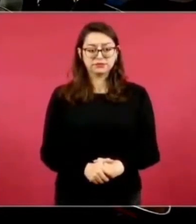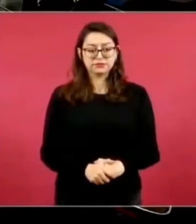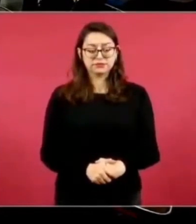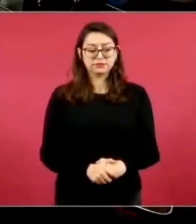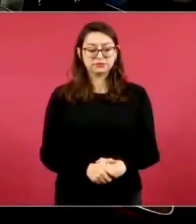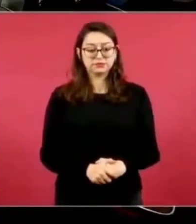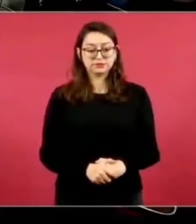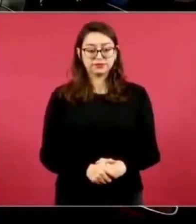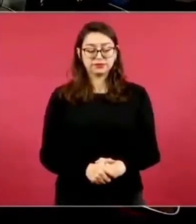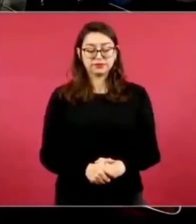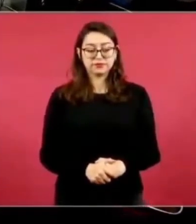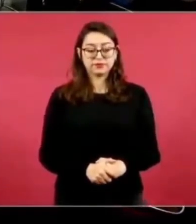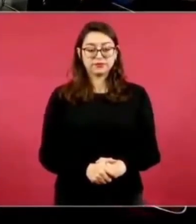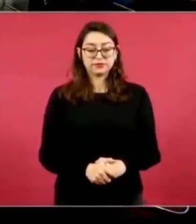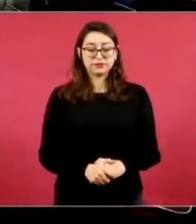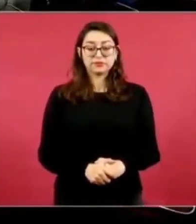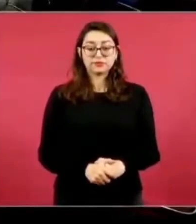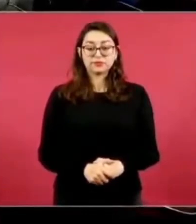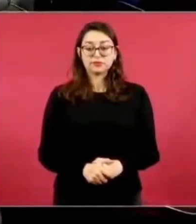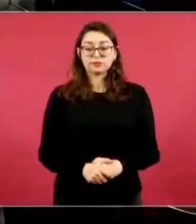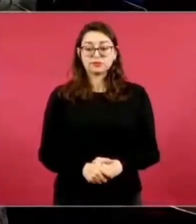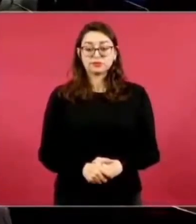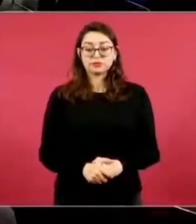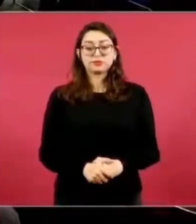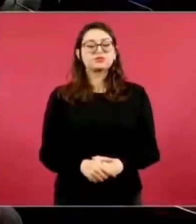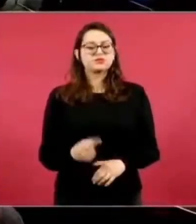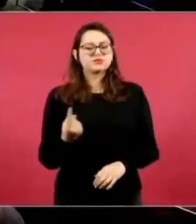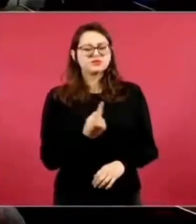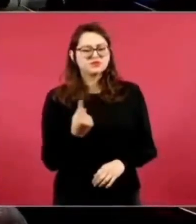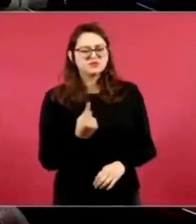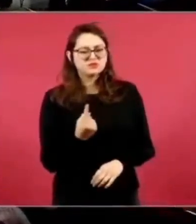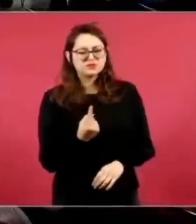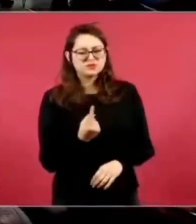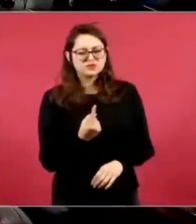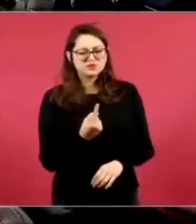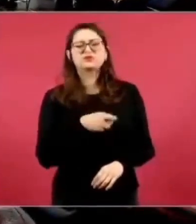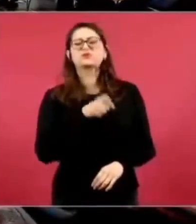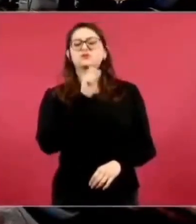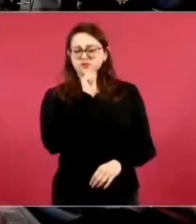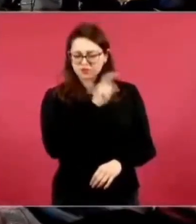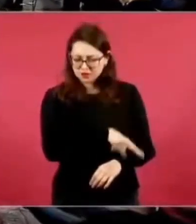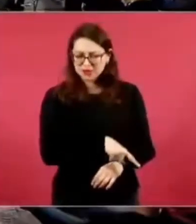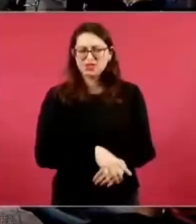Y también el tema de Trump y Biden. ¿De qué? Lo de la encuesta ¿también? de Trump y Biden.